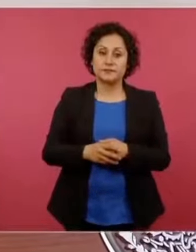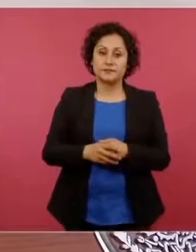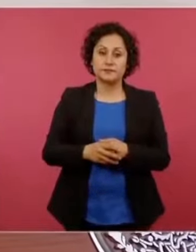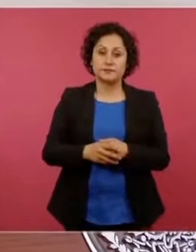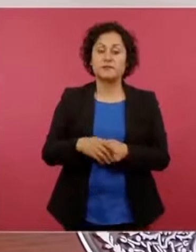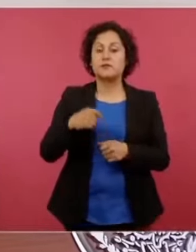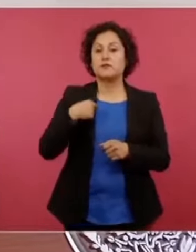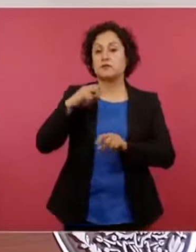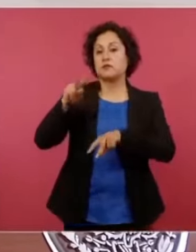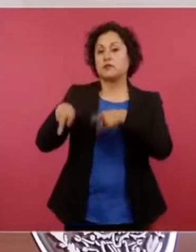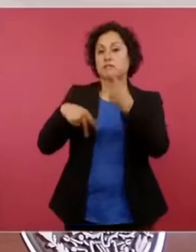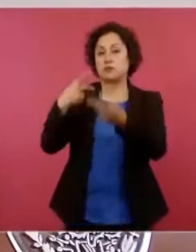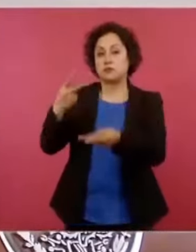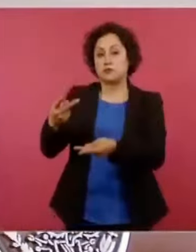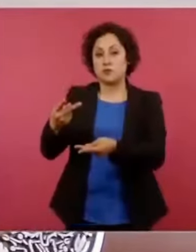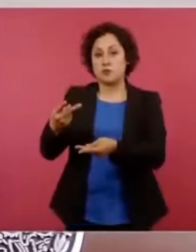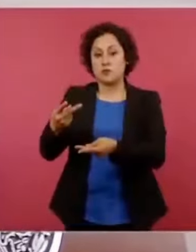jueves.